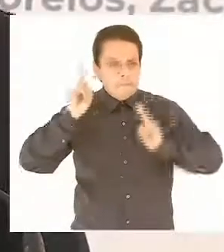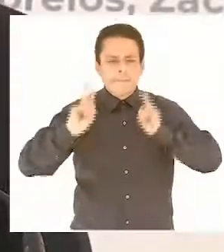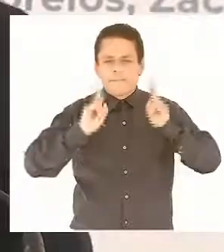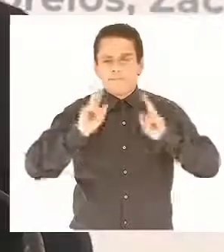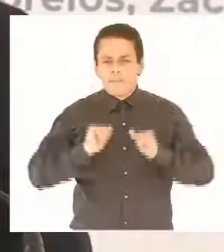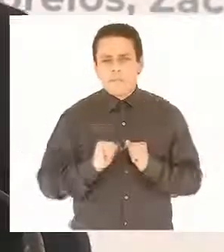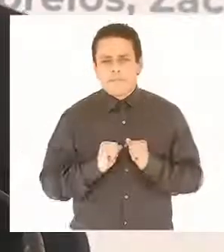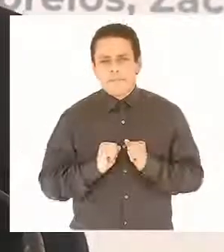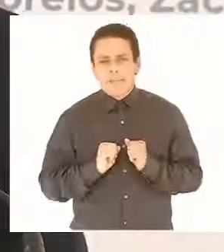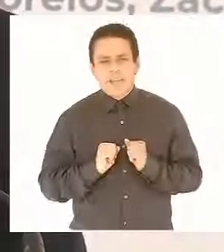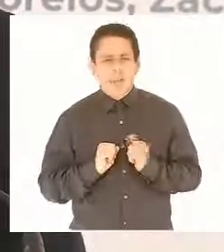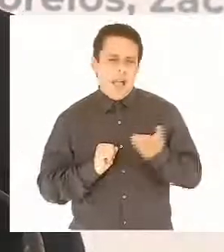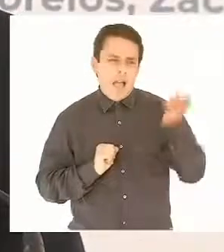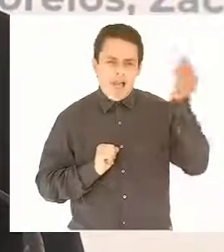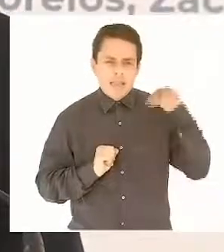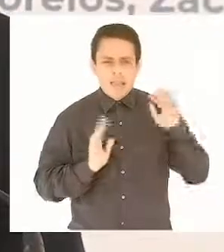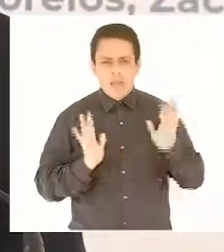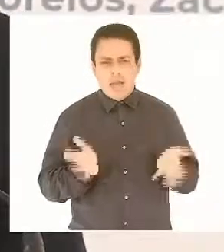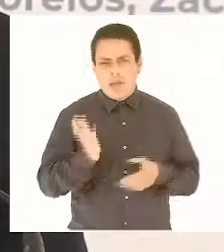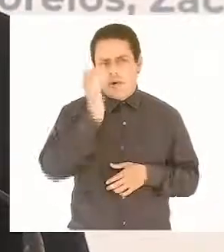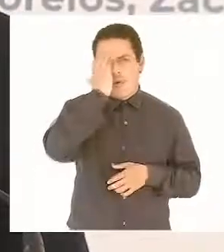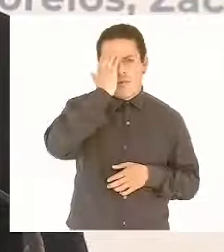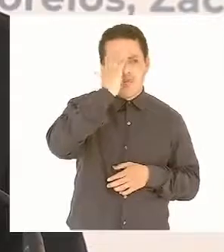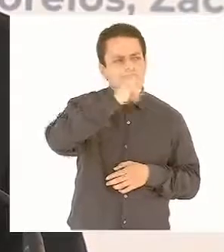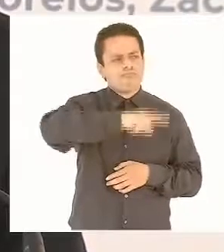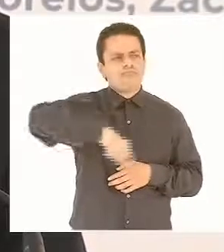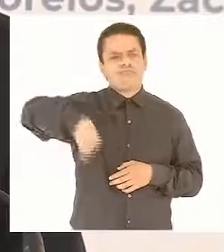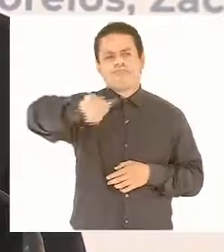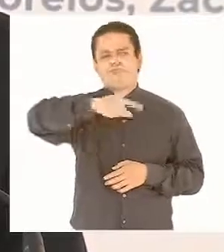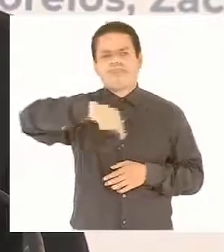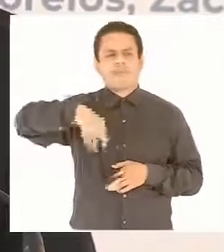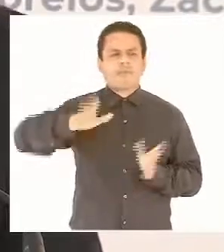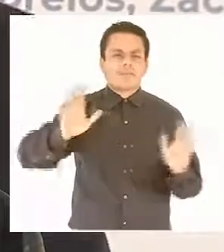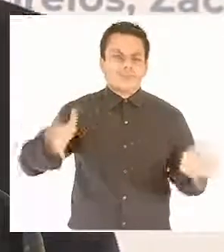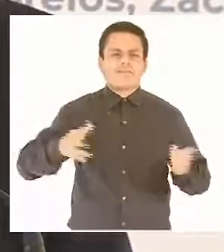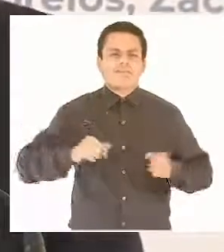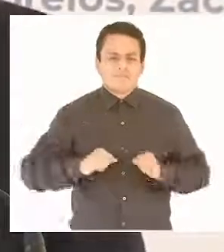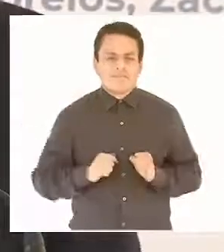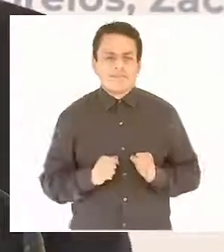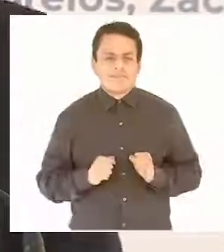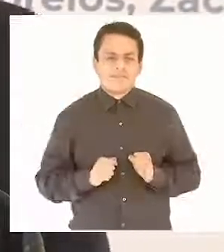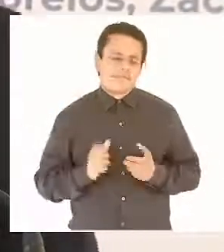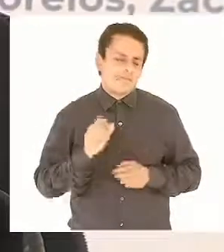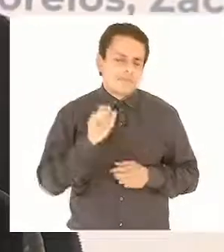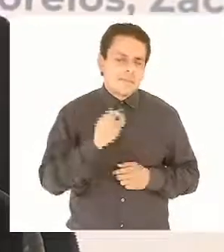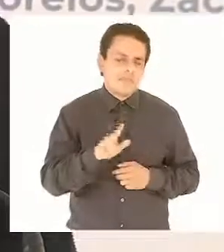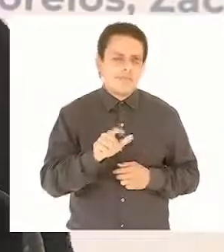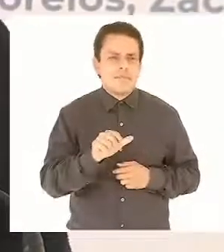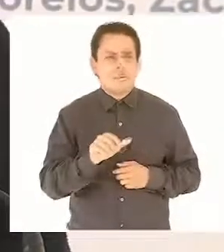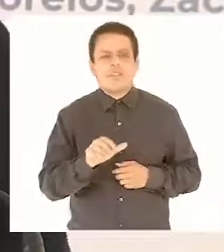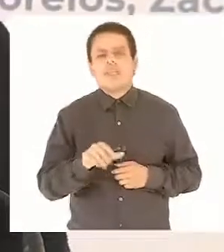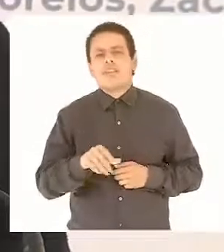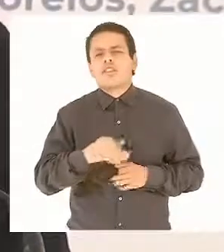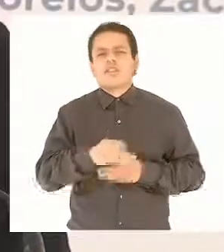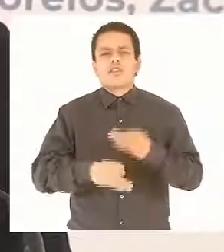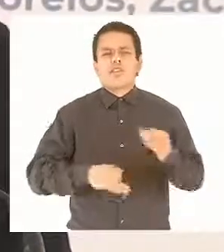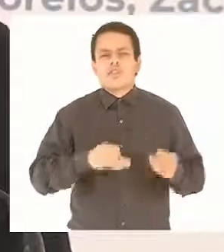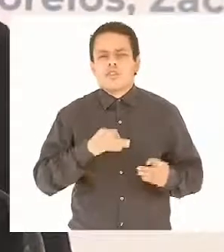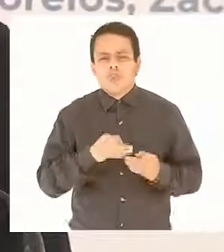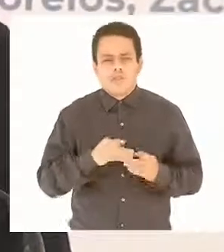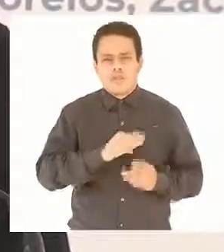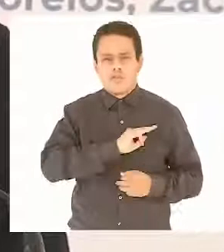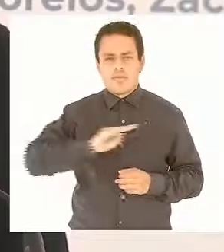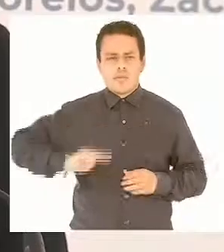que ya conocía, como tengo la dicha de conocer todos los municipios